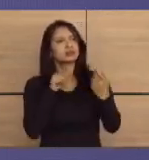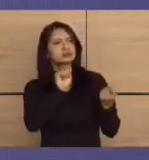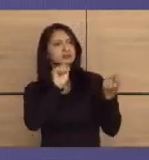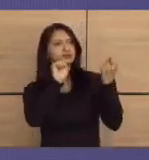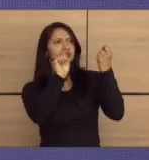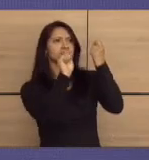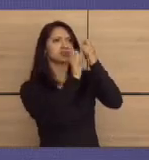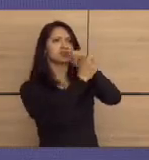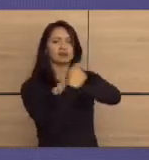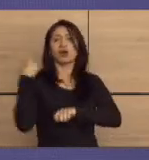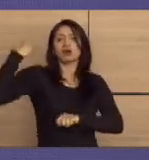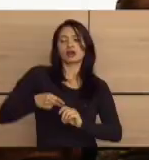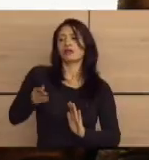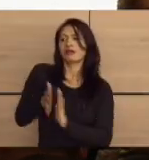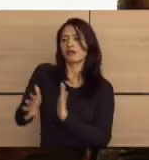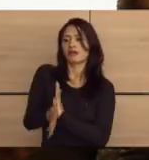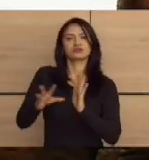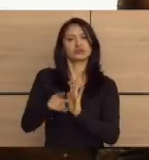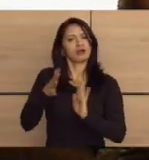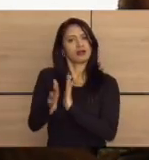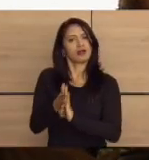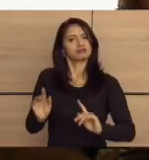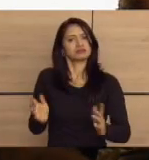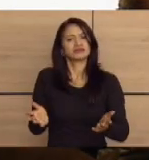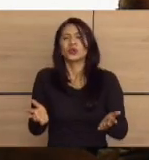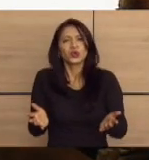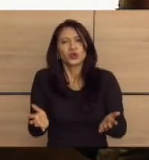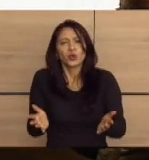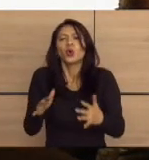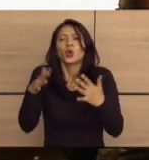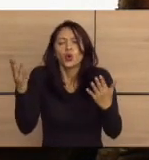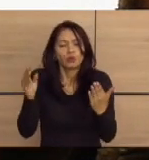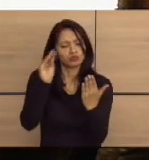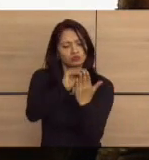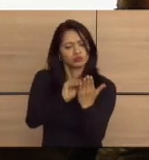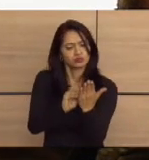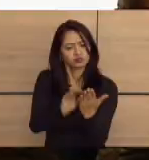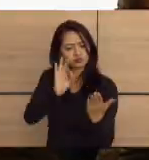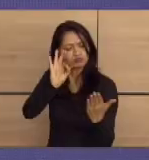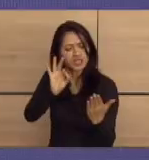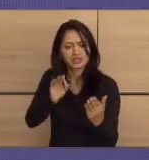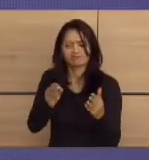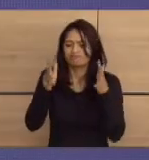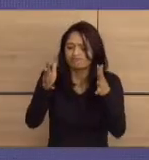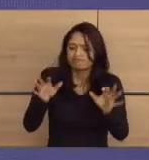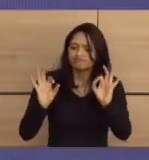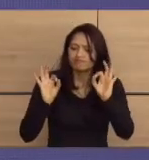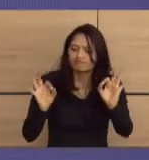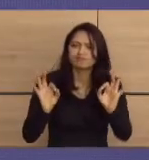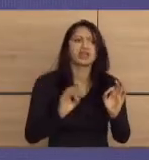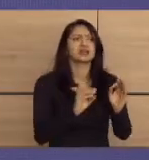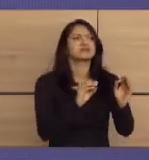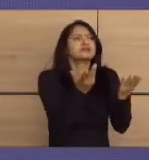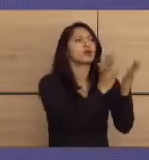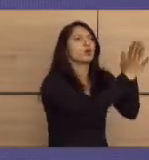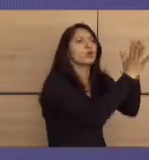mencionar la historia como un contenido más de las ciencias sociales, sino cómo va a ser el abordaje riguroso. Ha sido recurrente sobre las fuentes de información